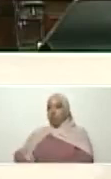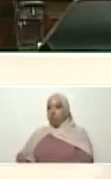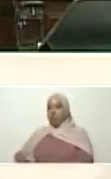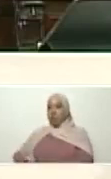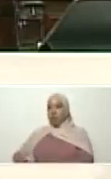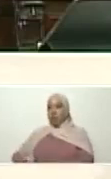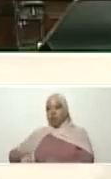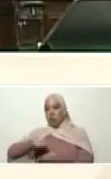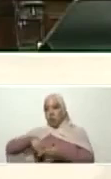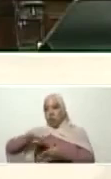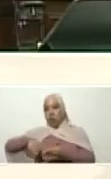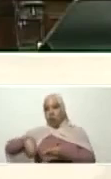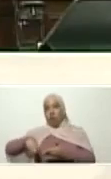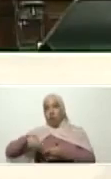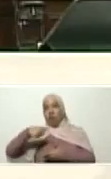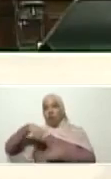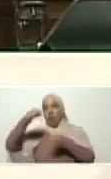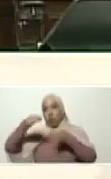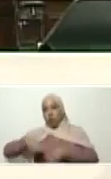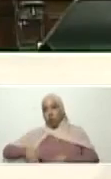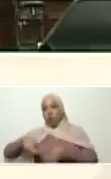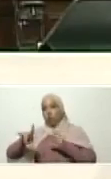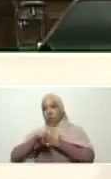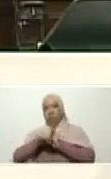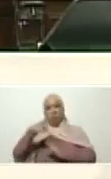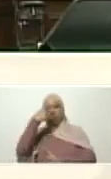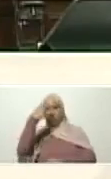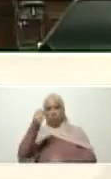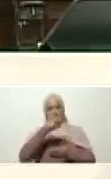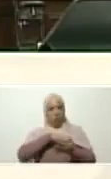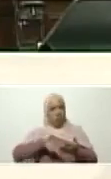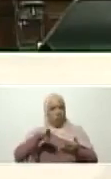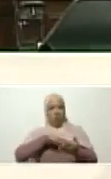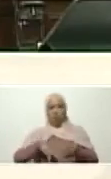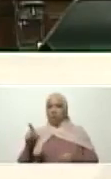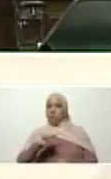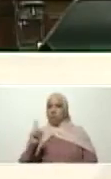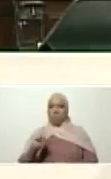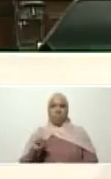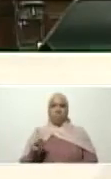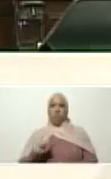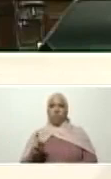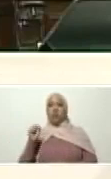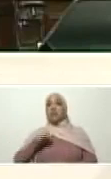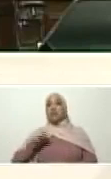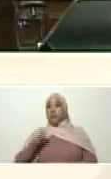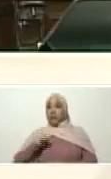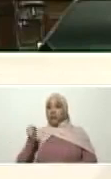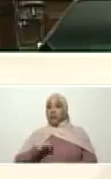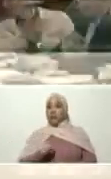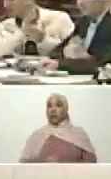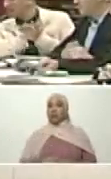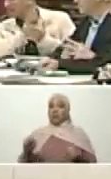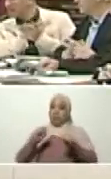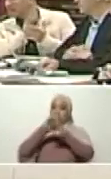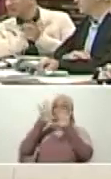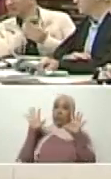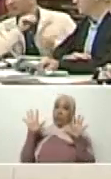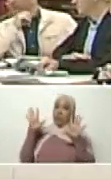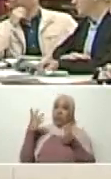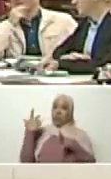a ti, porque yo estoy seguro que tú no lo has leído. Sí, ¿verdad? Sí, sí lo he leído. ¿Sí lo has leído? Sí, claro.